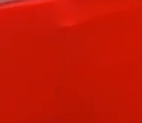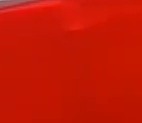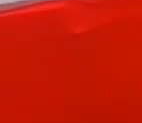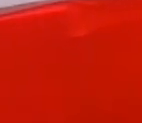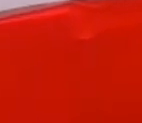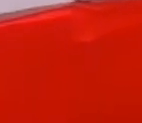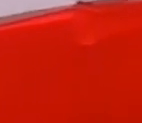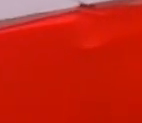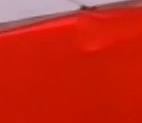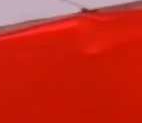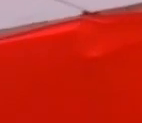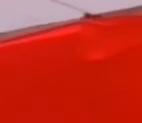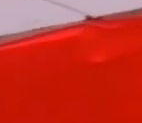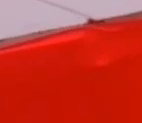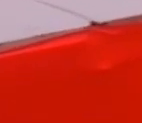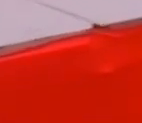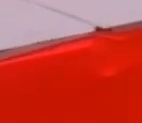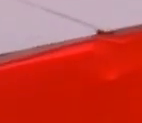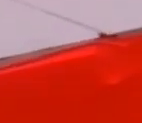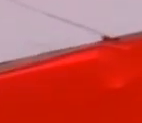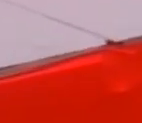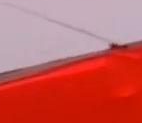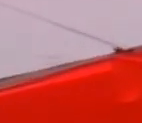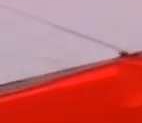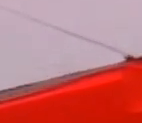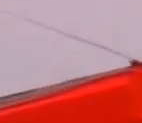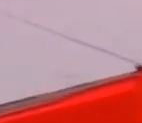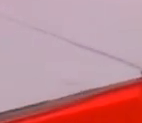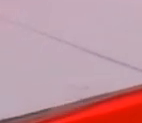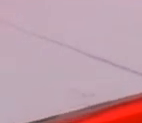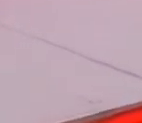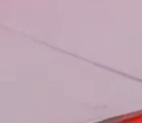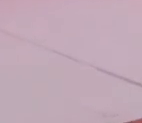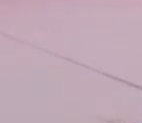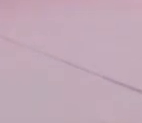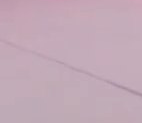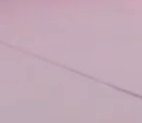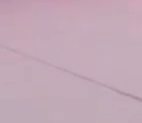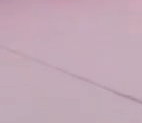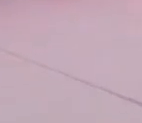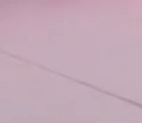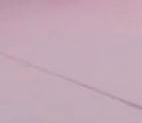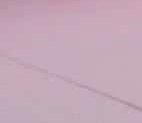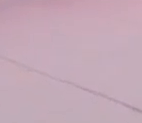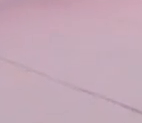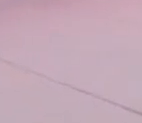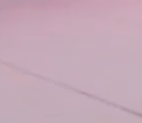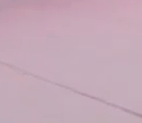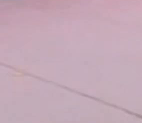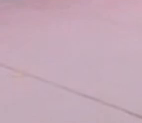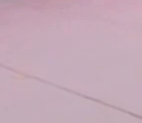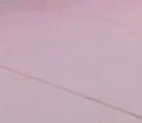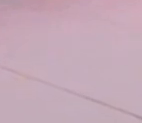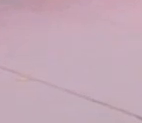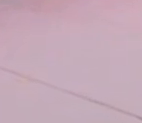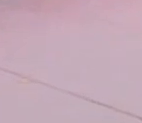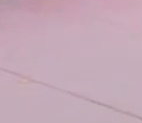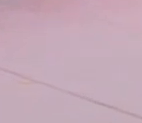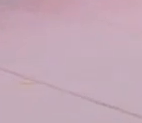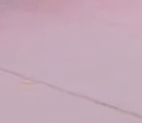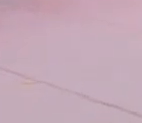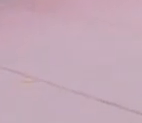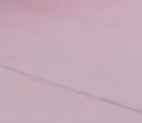el estado Miranda, en Los Teques, el estado capital del estado que